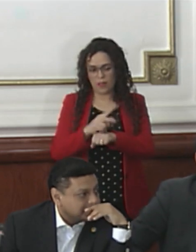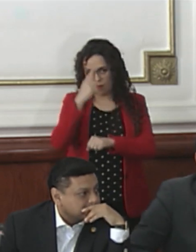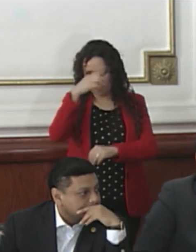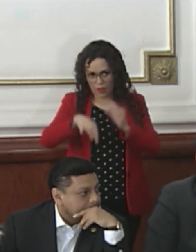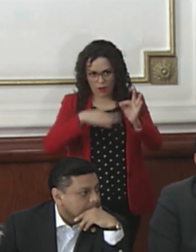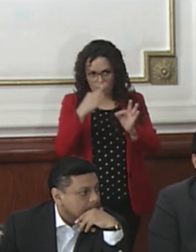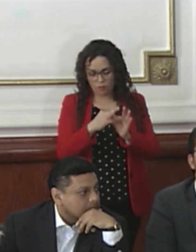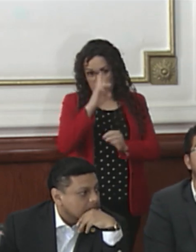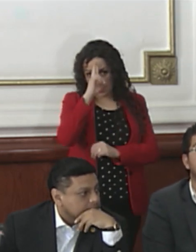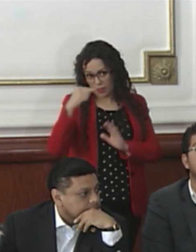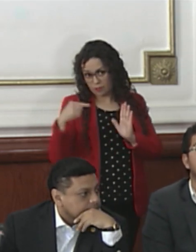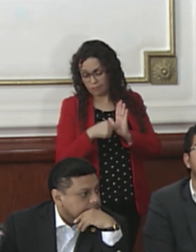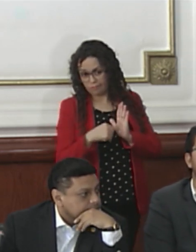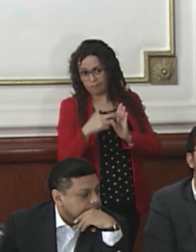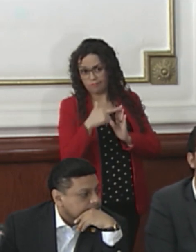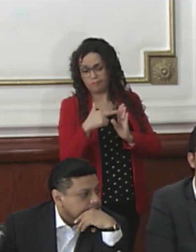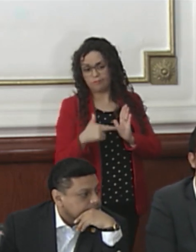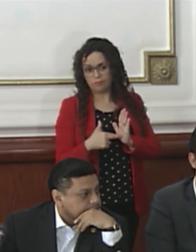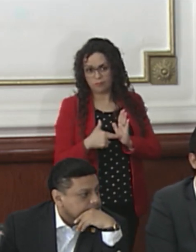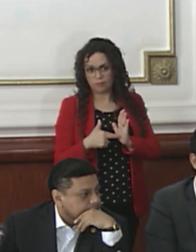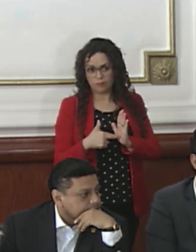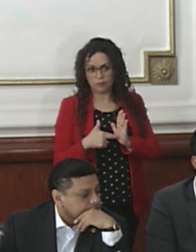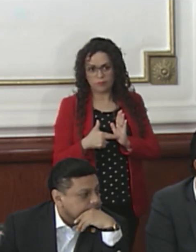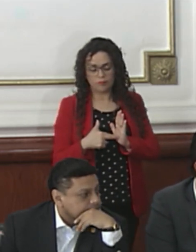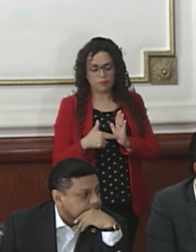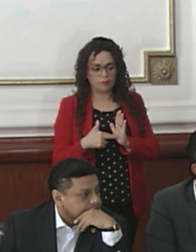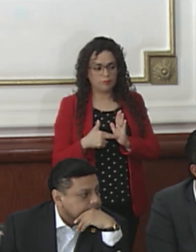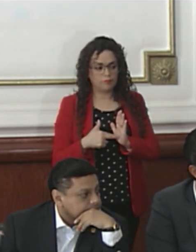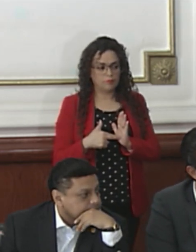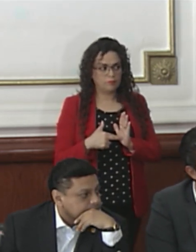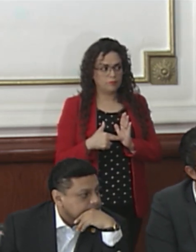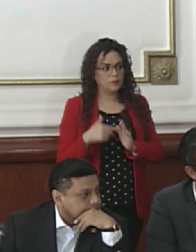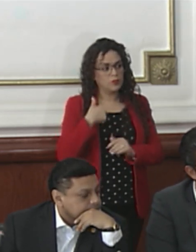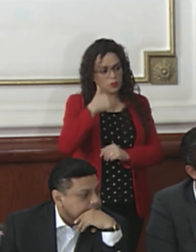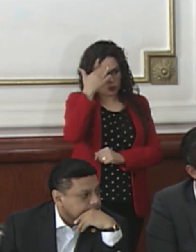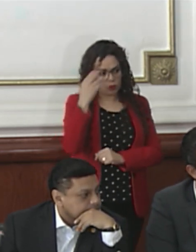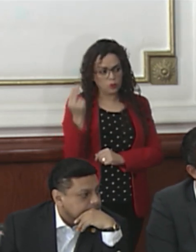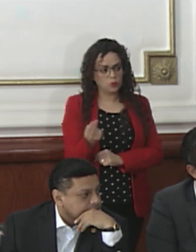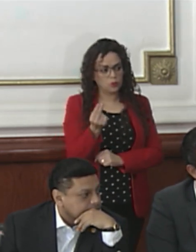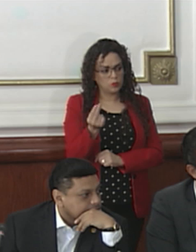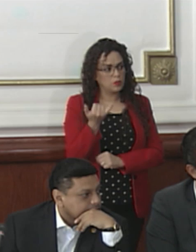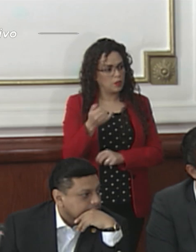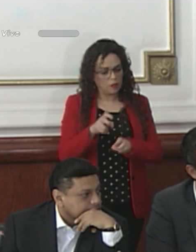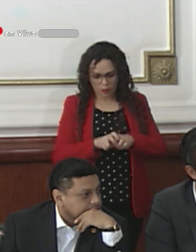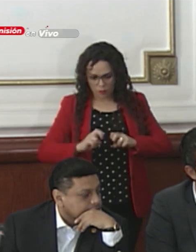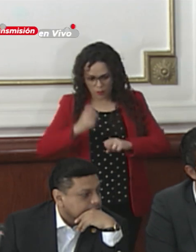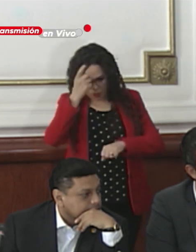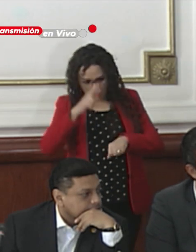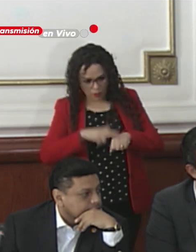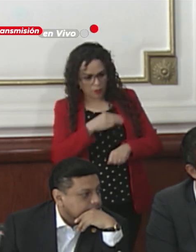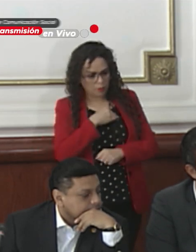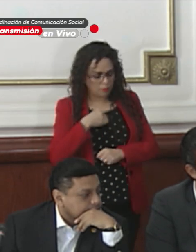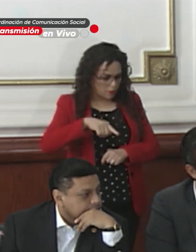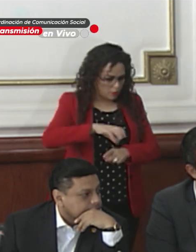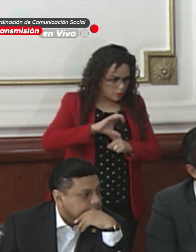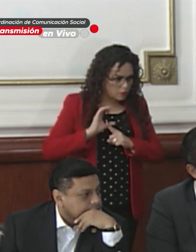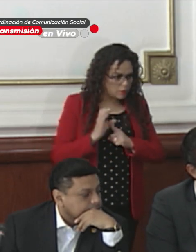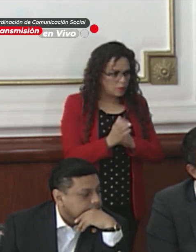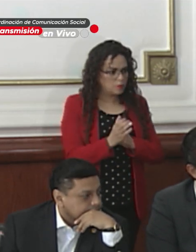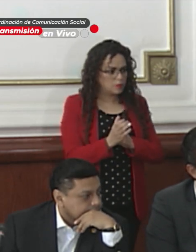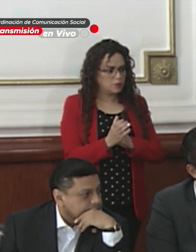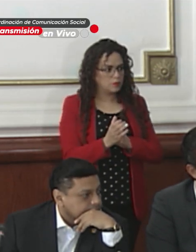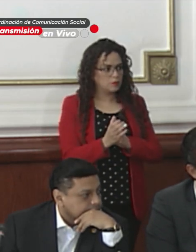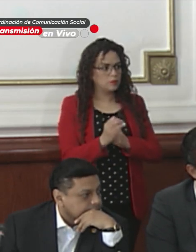es la encomienda que nos dieron los ciudadanos al votar por nosotros, y yo sé que usted y la mesa directiva y los integrantes de la comisión vamos a